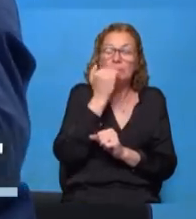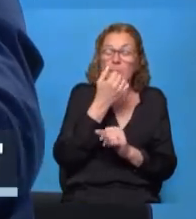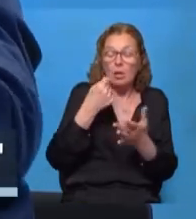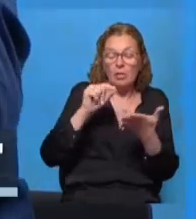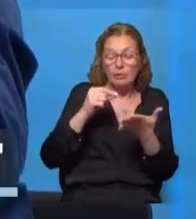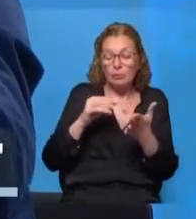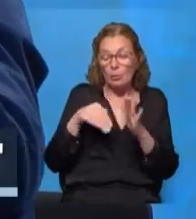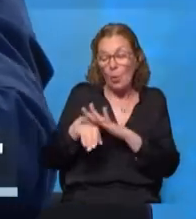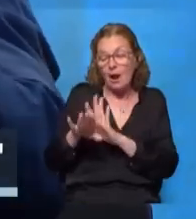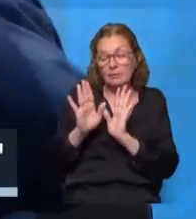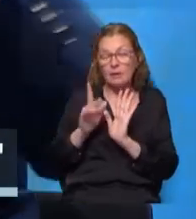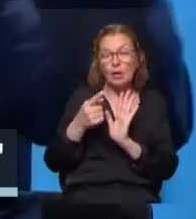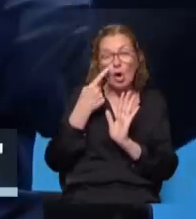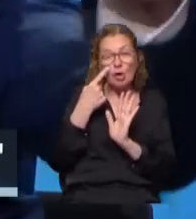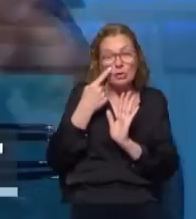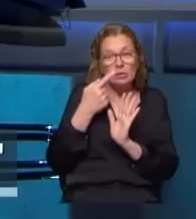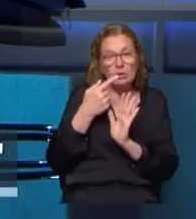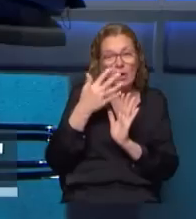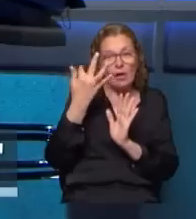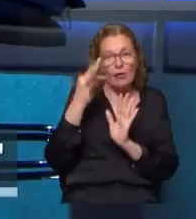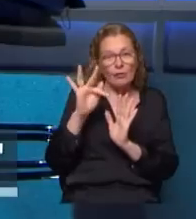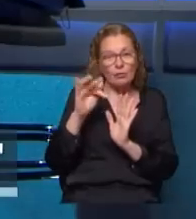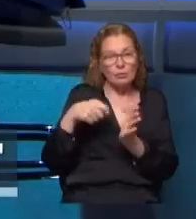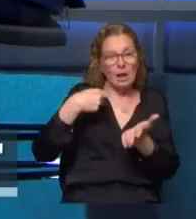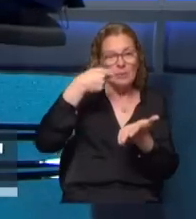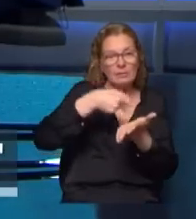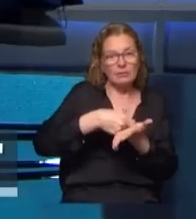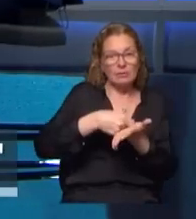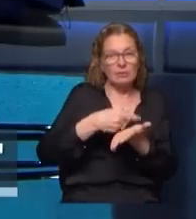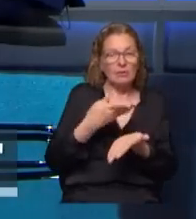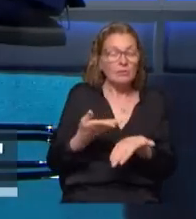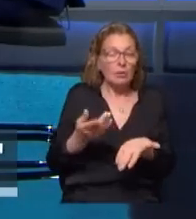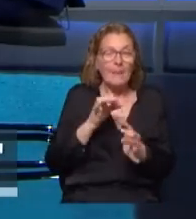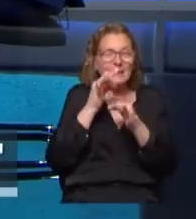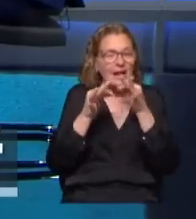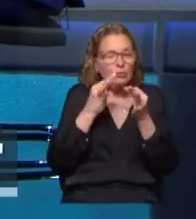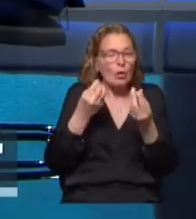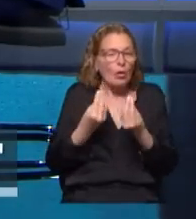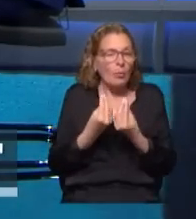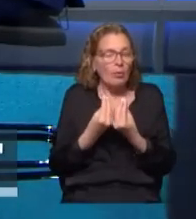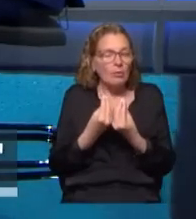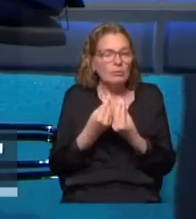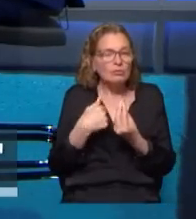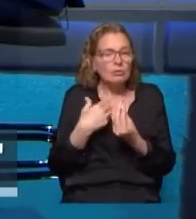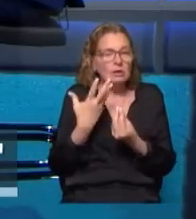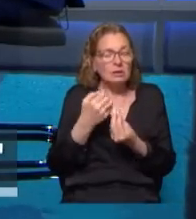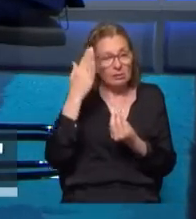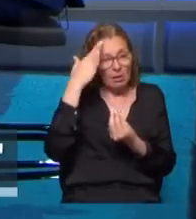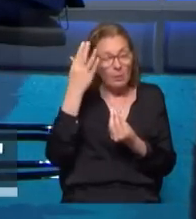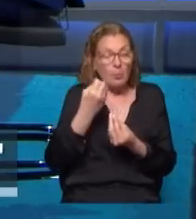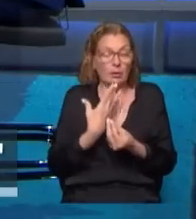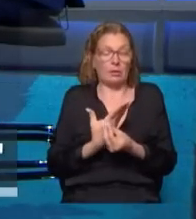datos que si se conocieran podrían entar futuras inversiones Cómo tomas ese argumento Bueno yo querría saber por